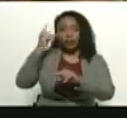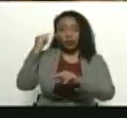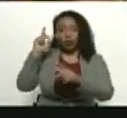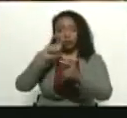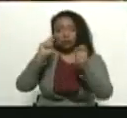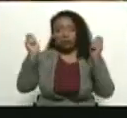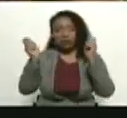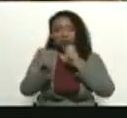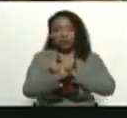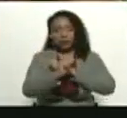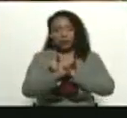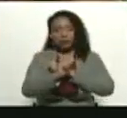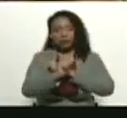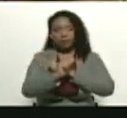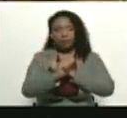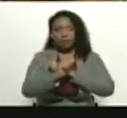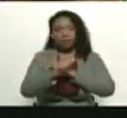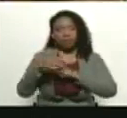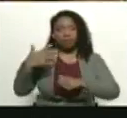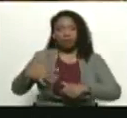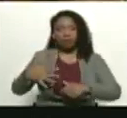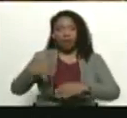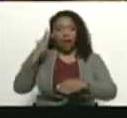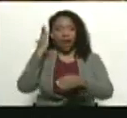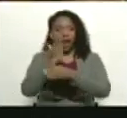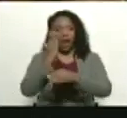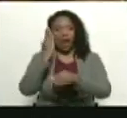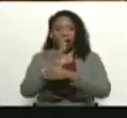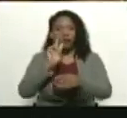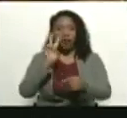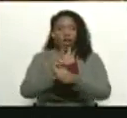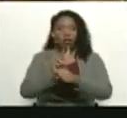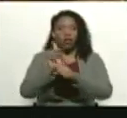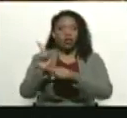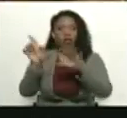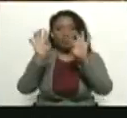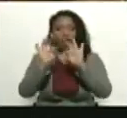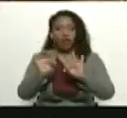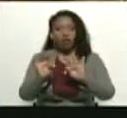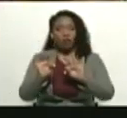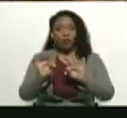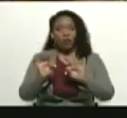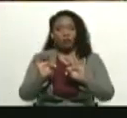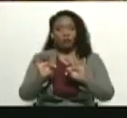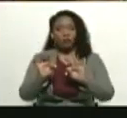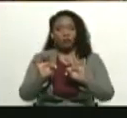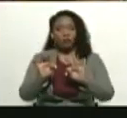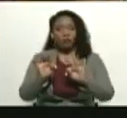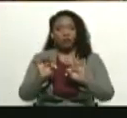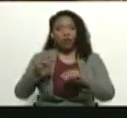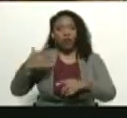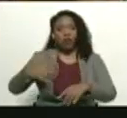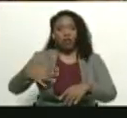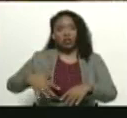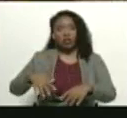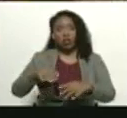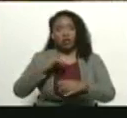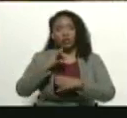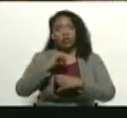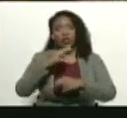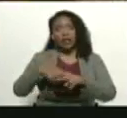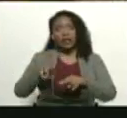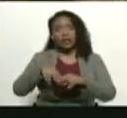los niños de sujetos de derecho a sujetos sancionados, violando de esta manera la Convención Internacional de los Derechos del Niño, que